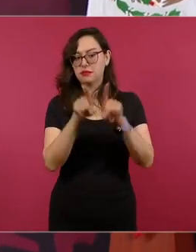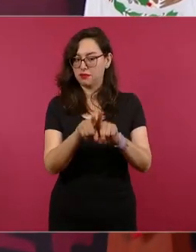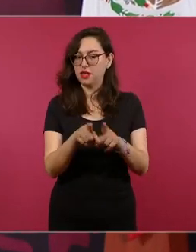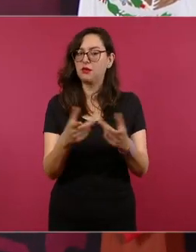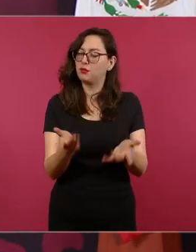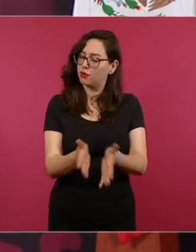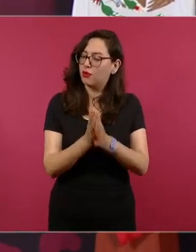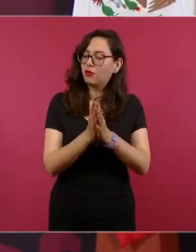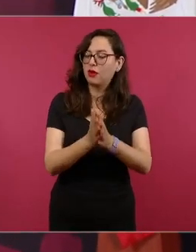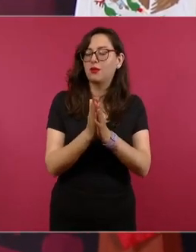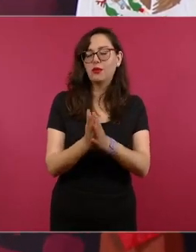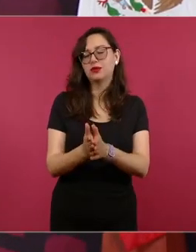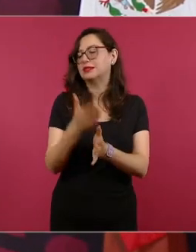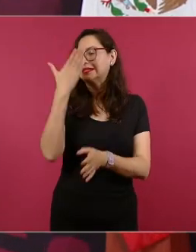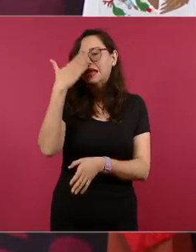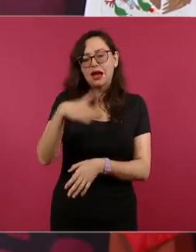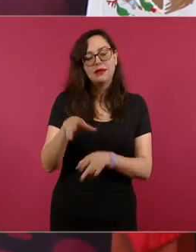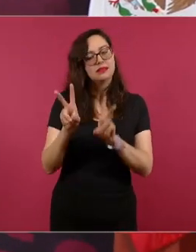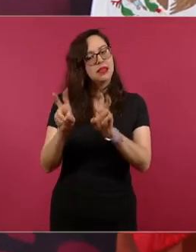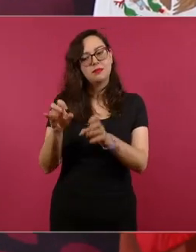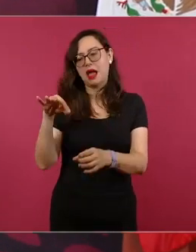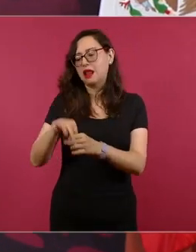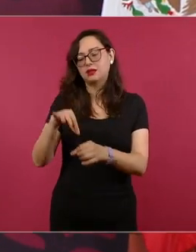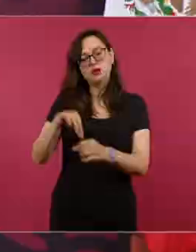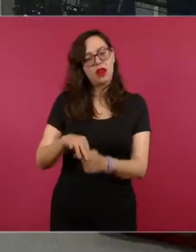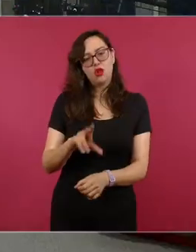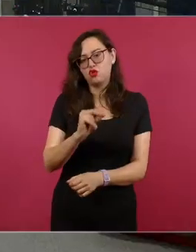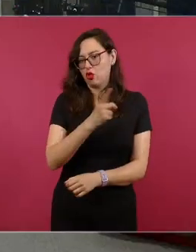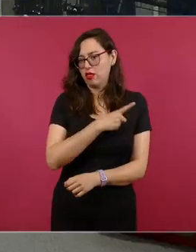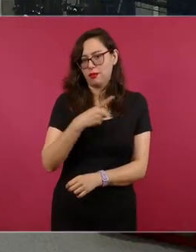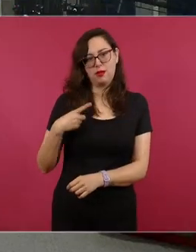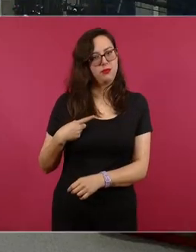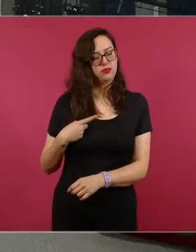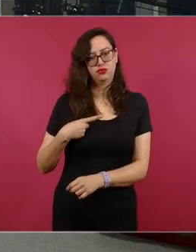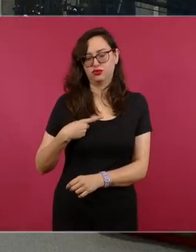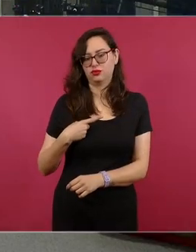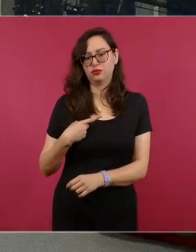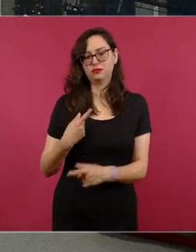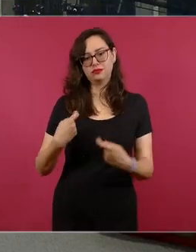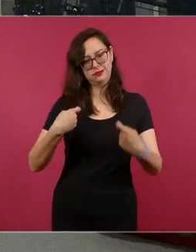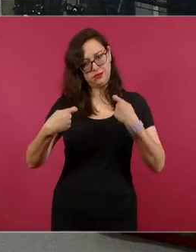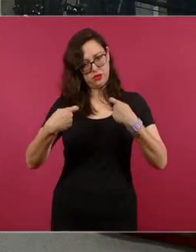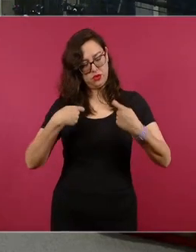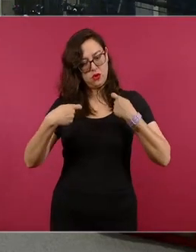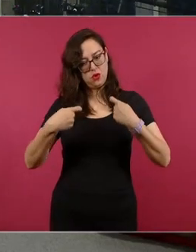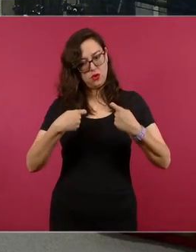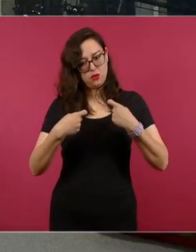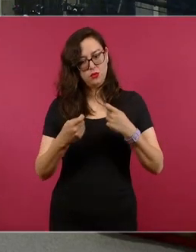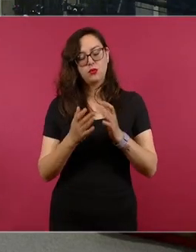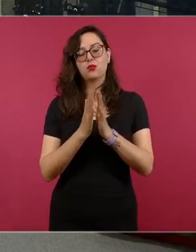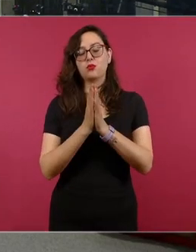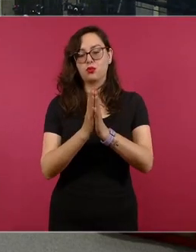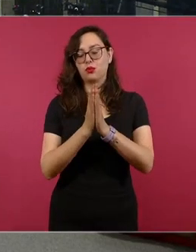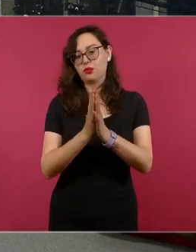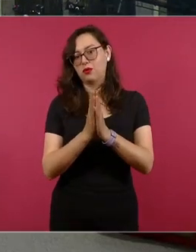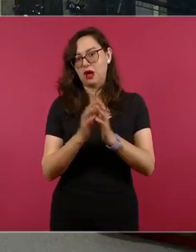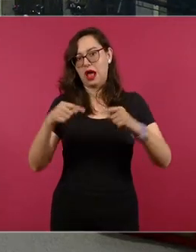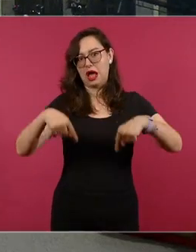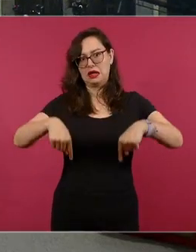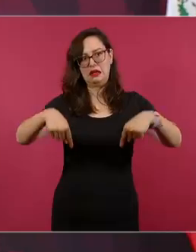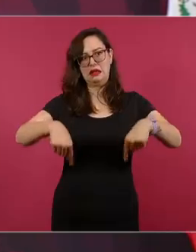para que no se traigan aquí